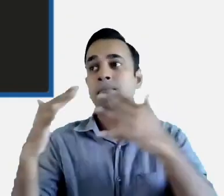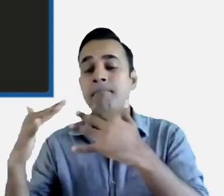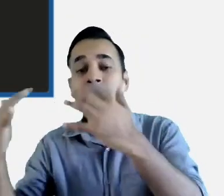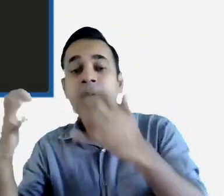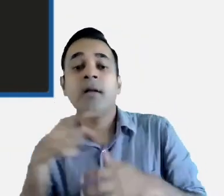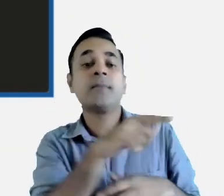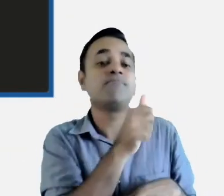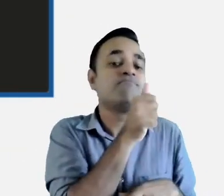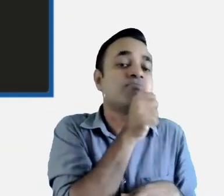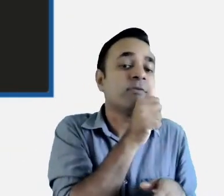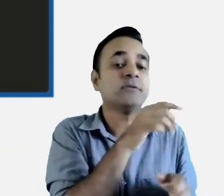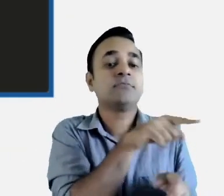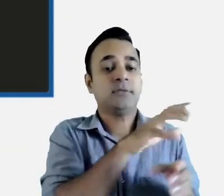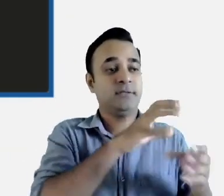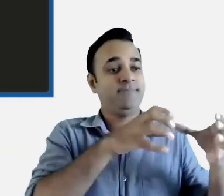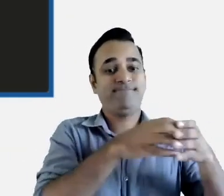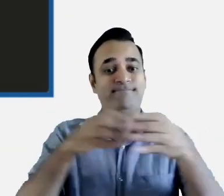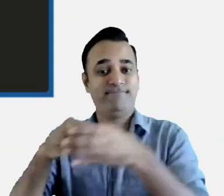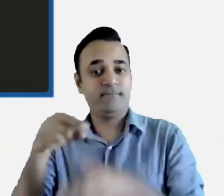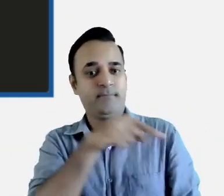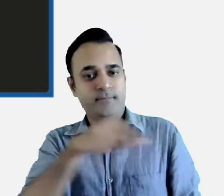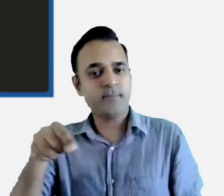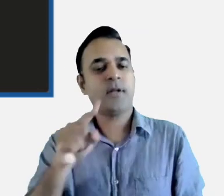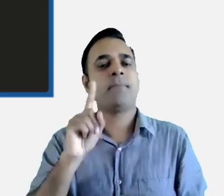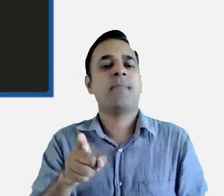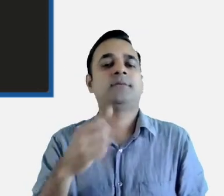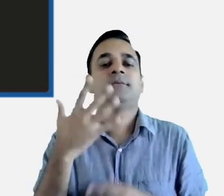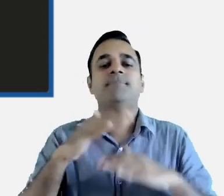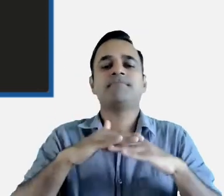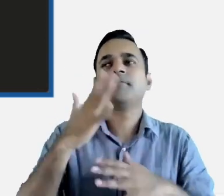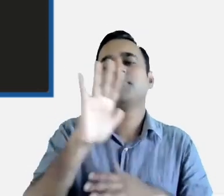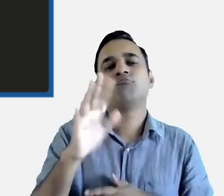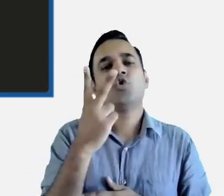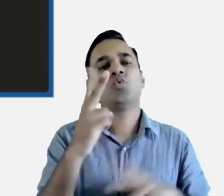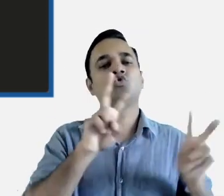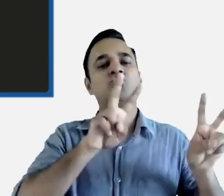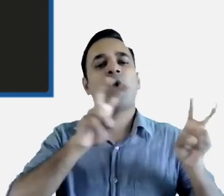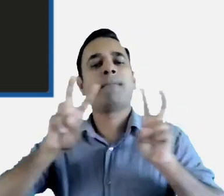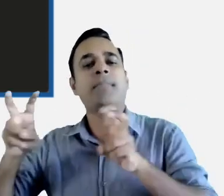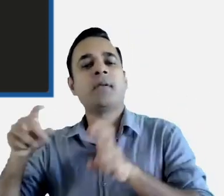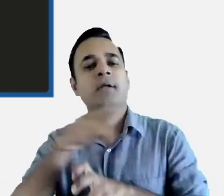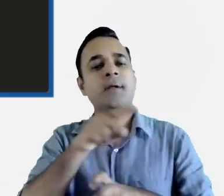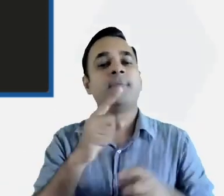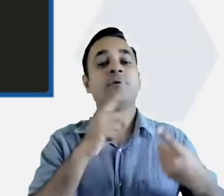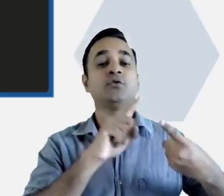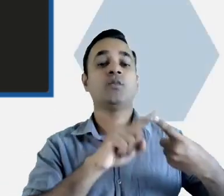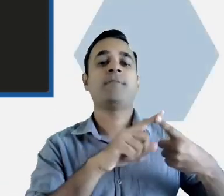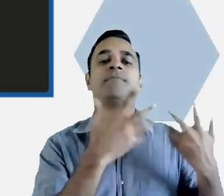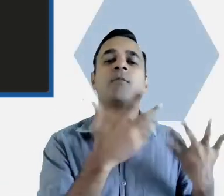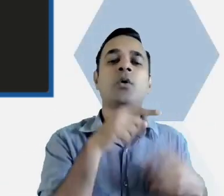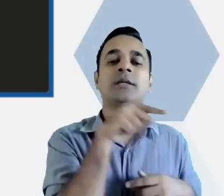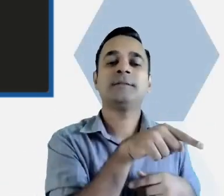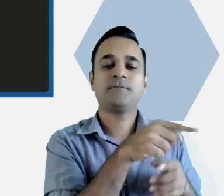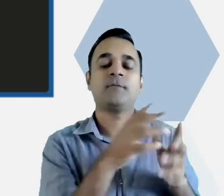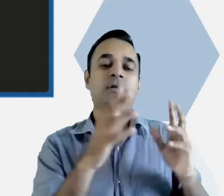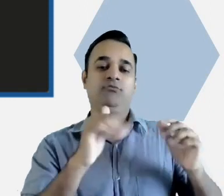primera tiene que ver con la necesidad de capacitar a la nueva generación. a la generación que va a ocupar los nuevos puestos